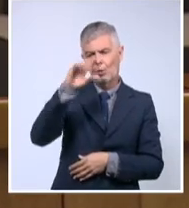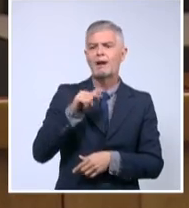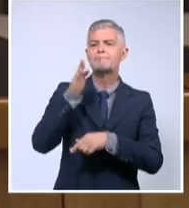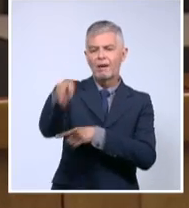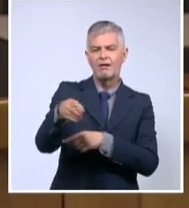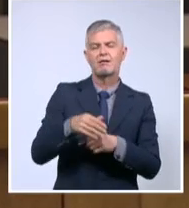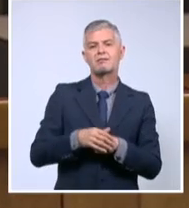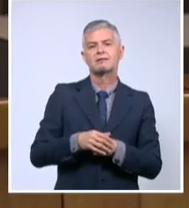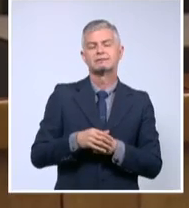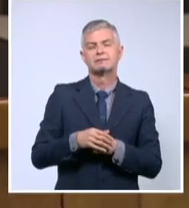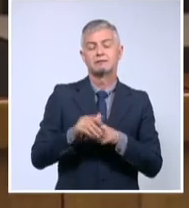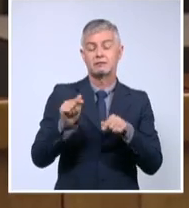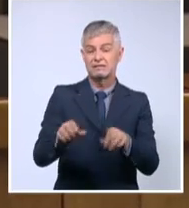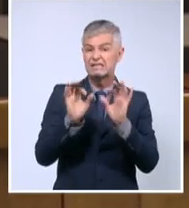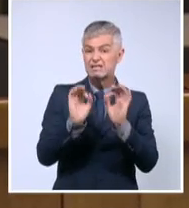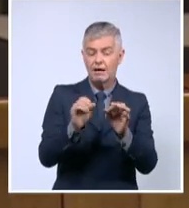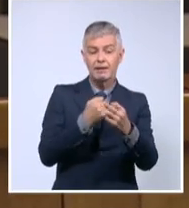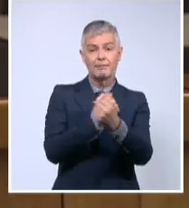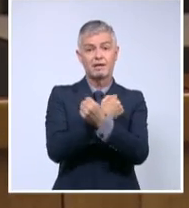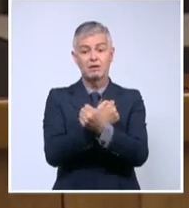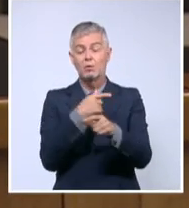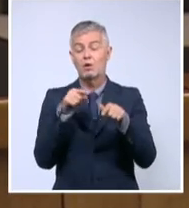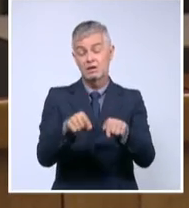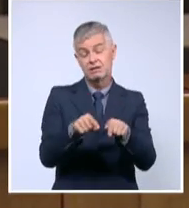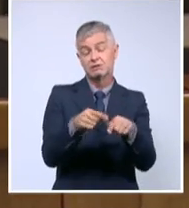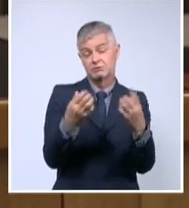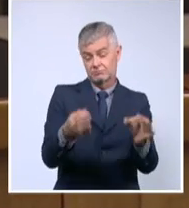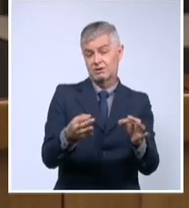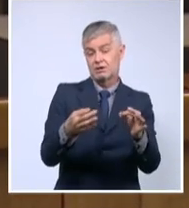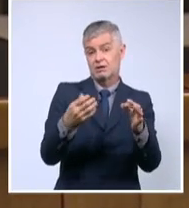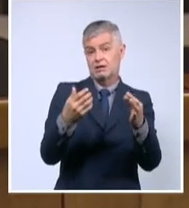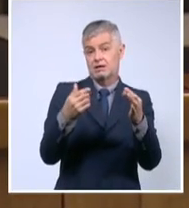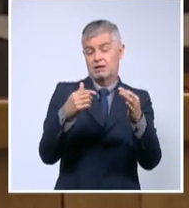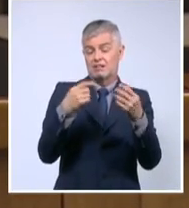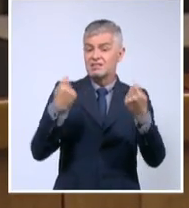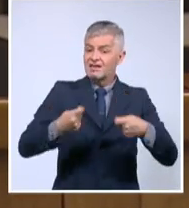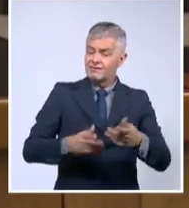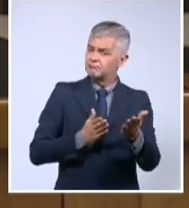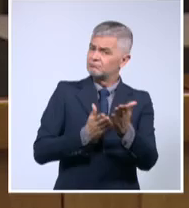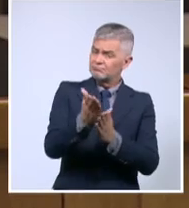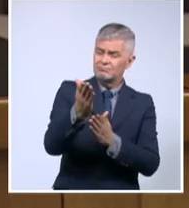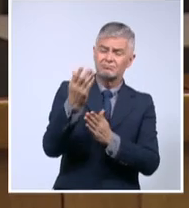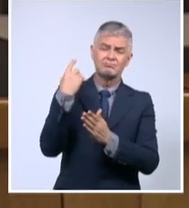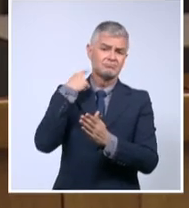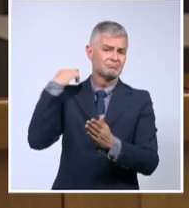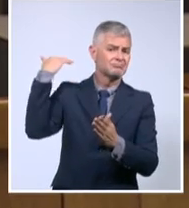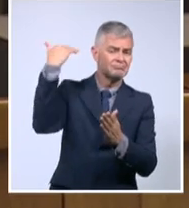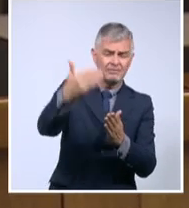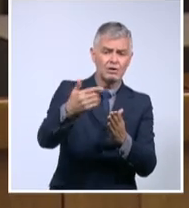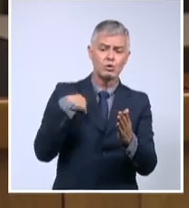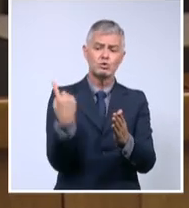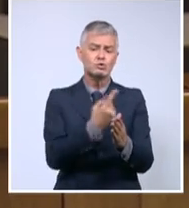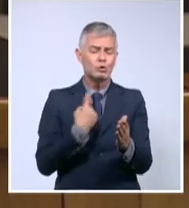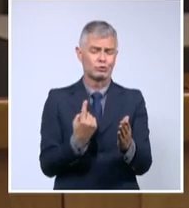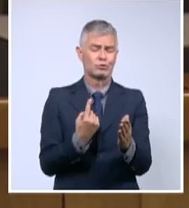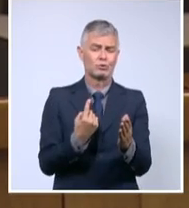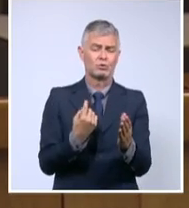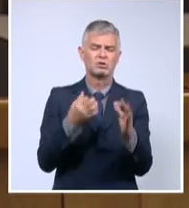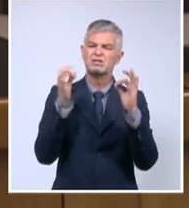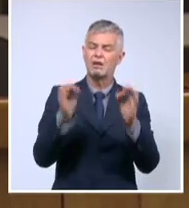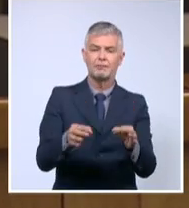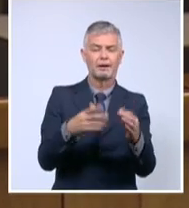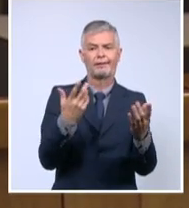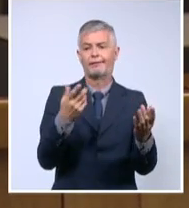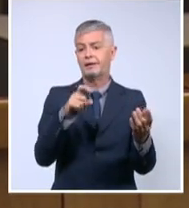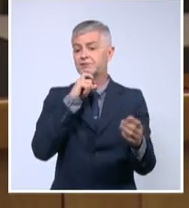siempre peligroso por cuanto desmovilizaría las acciones que deben mantenerse en el tiempo, vamos pasando todas las pruebas de la